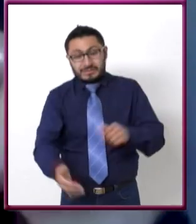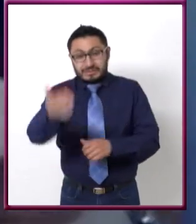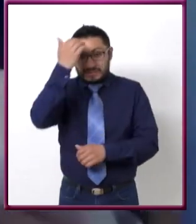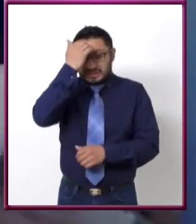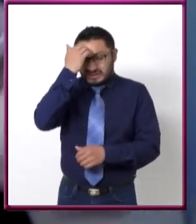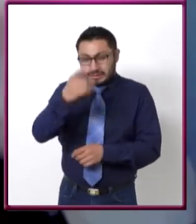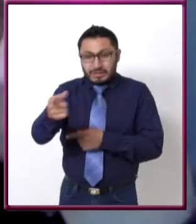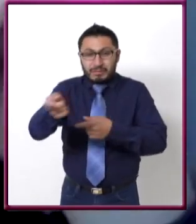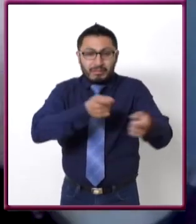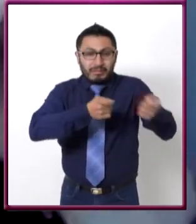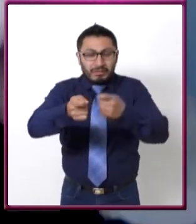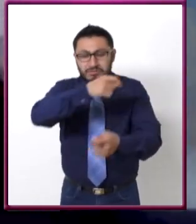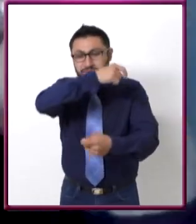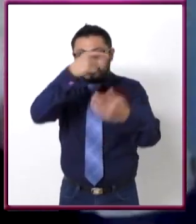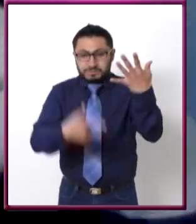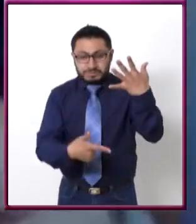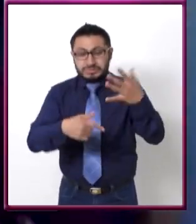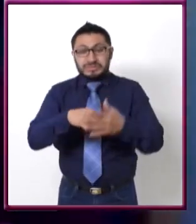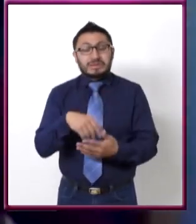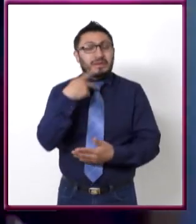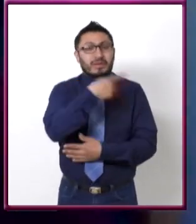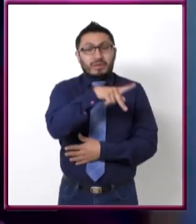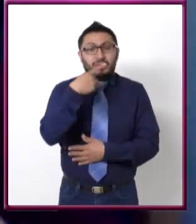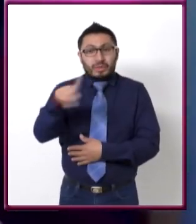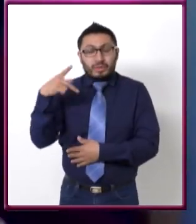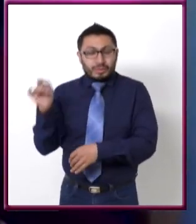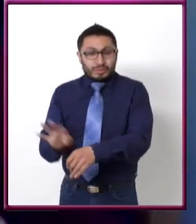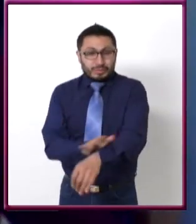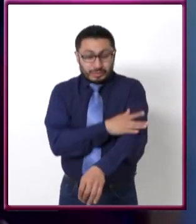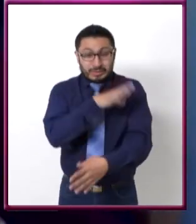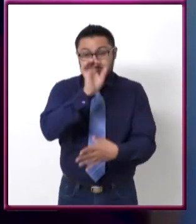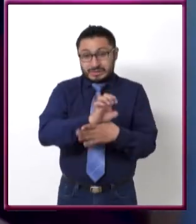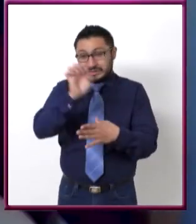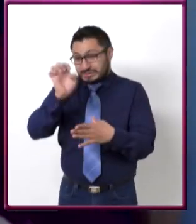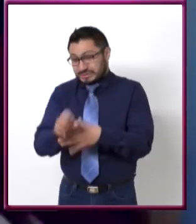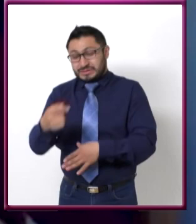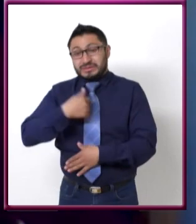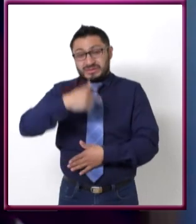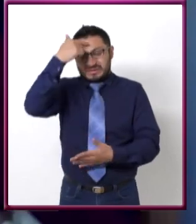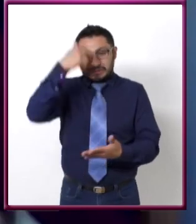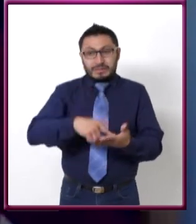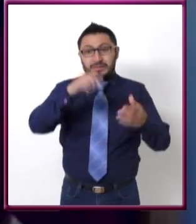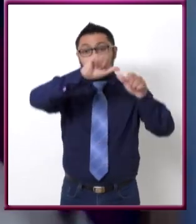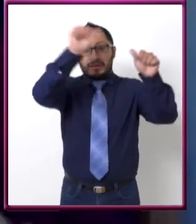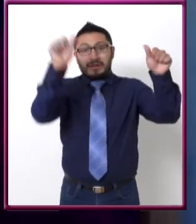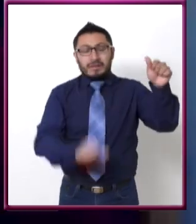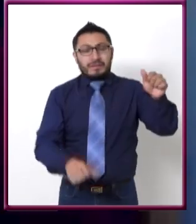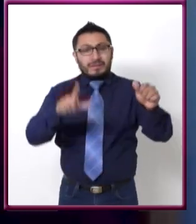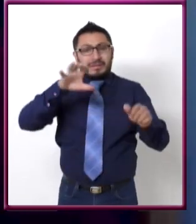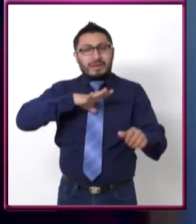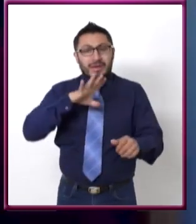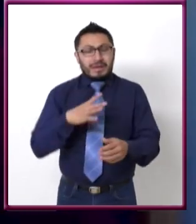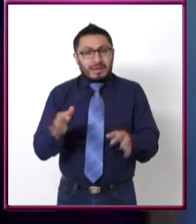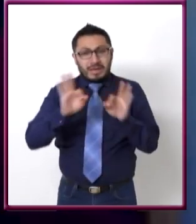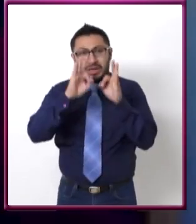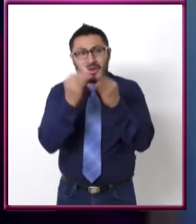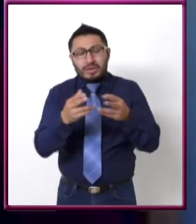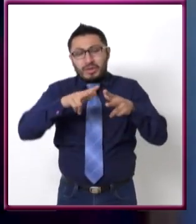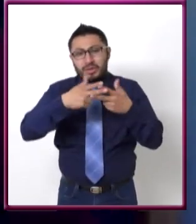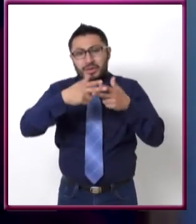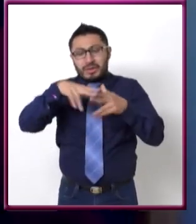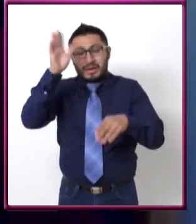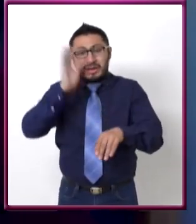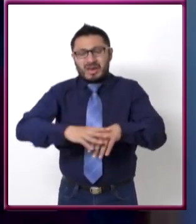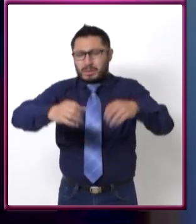puedan conocer, regular, etcétera, sus emociones. Entonces, creo que el arte es una de